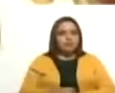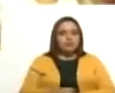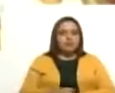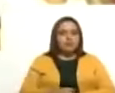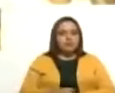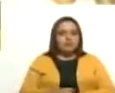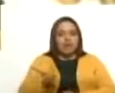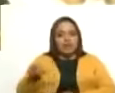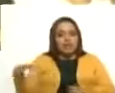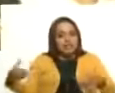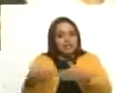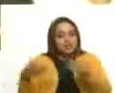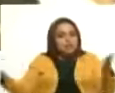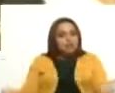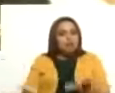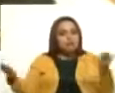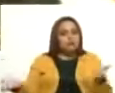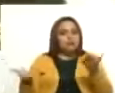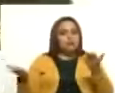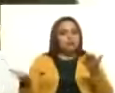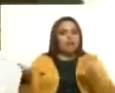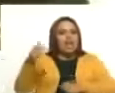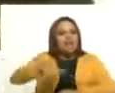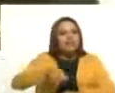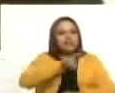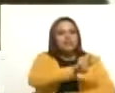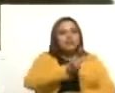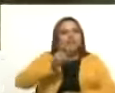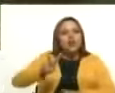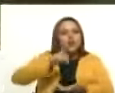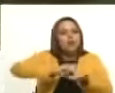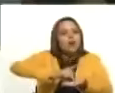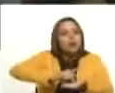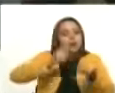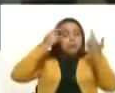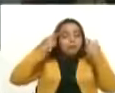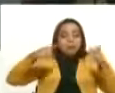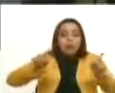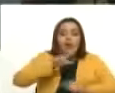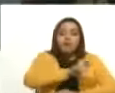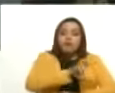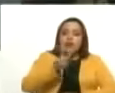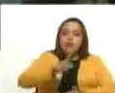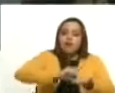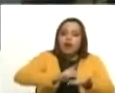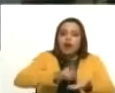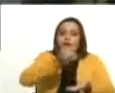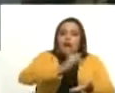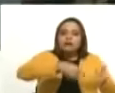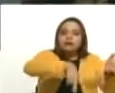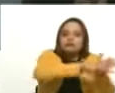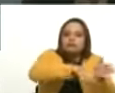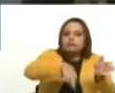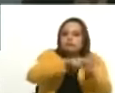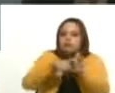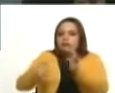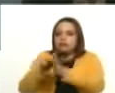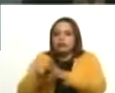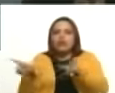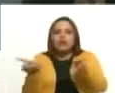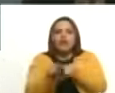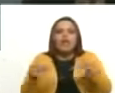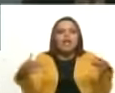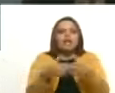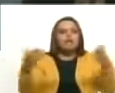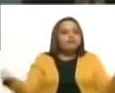Ese es el equipo promotor. Aquí hay 22 parroquias, a lo mejor en las parroquias ustedes van a replicar un equipo promotor para